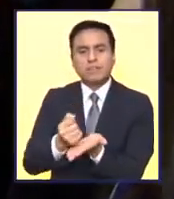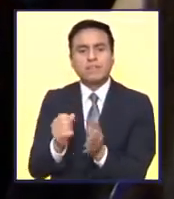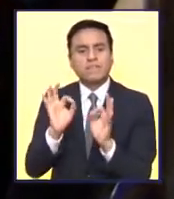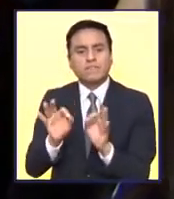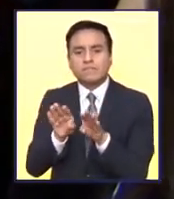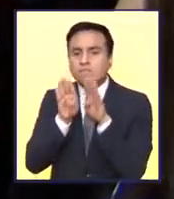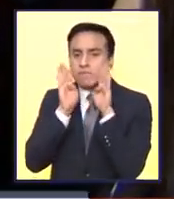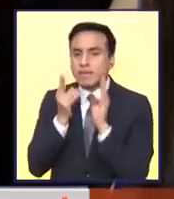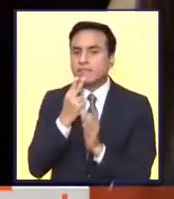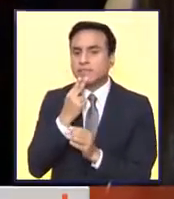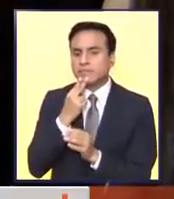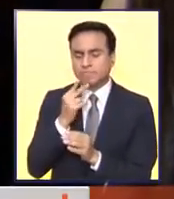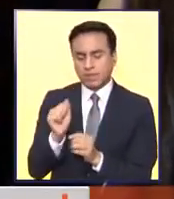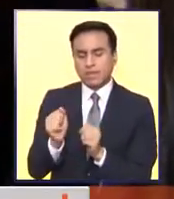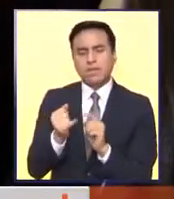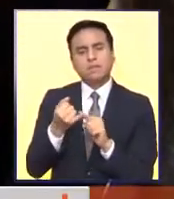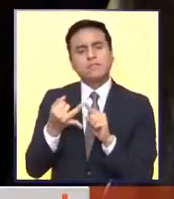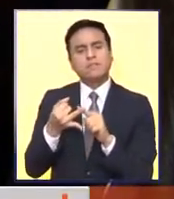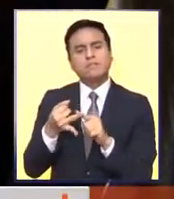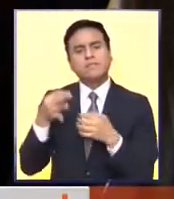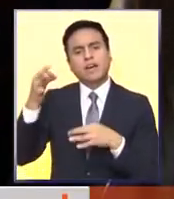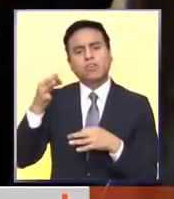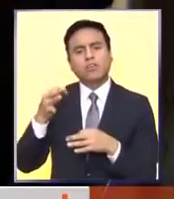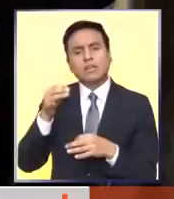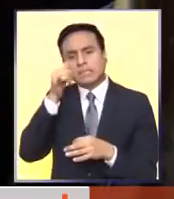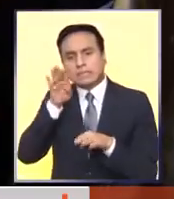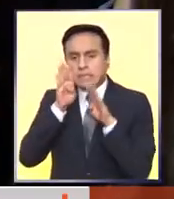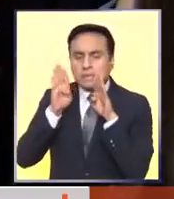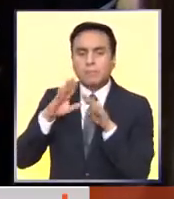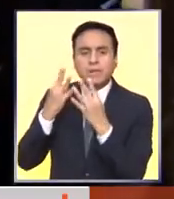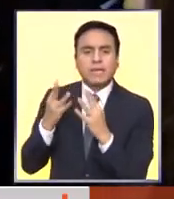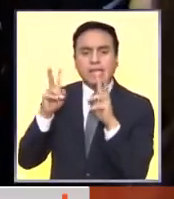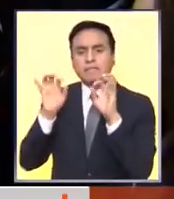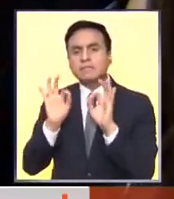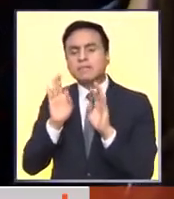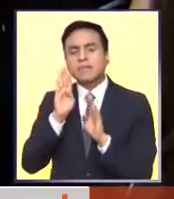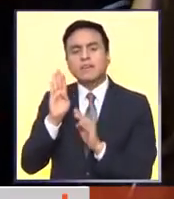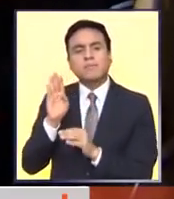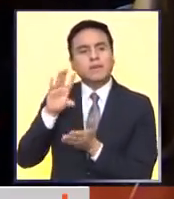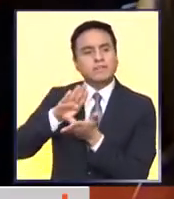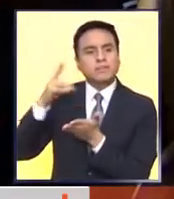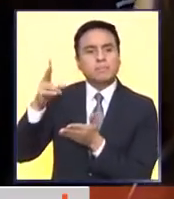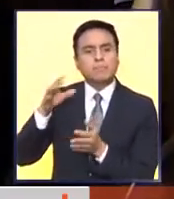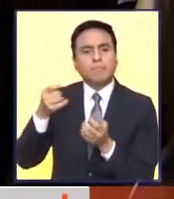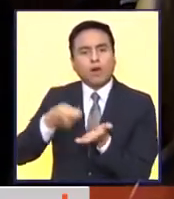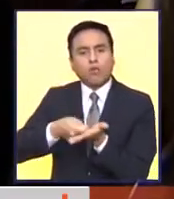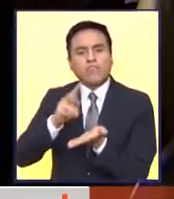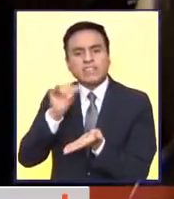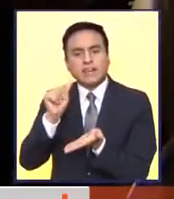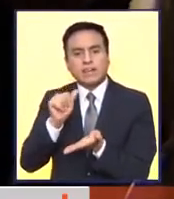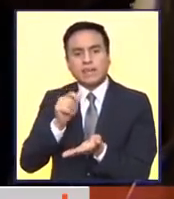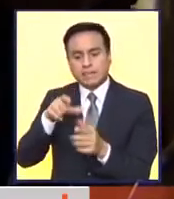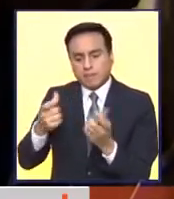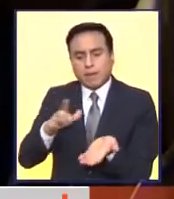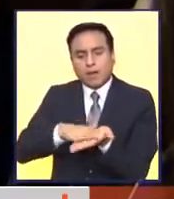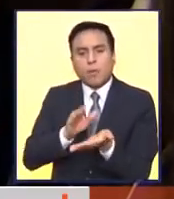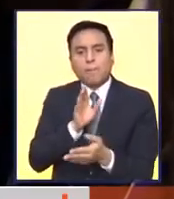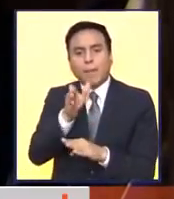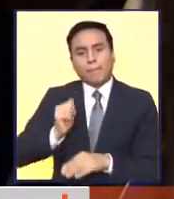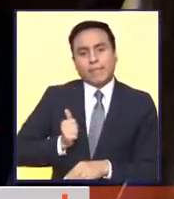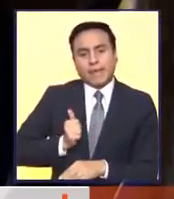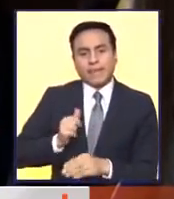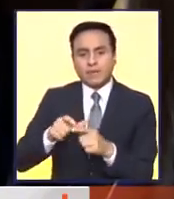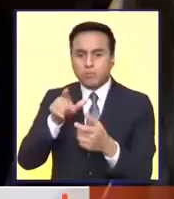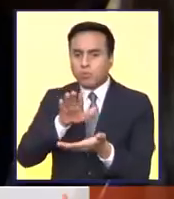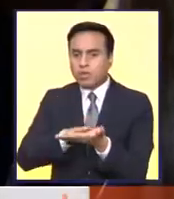la ley, el certificado de antecedentes penales del país de origen, el pago de la visa, y con eso nosotros le estampamos la visa, se registra en PDI y puede